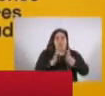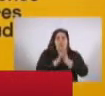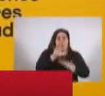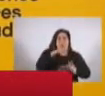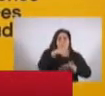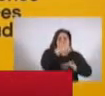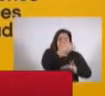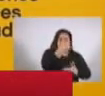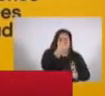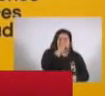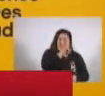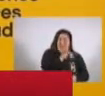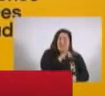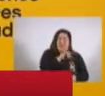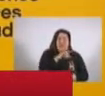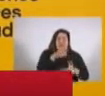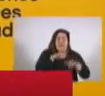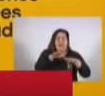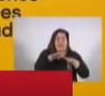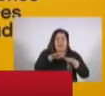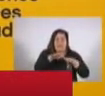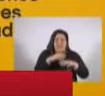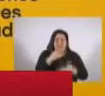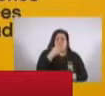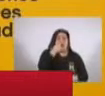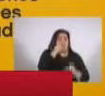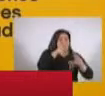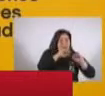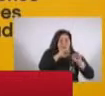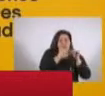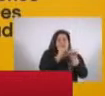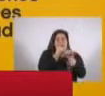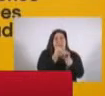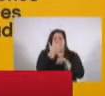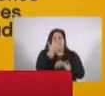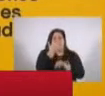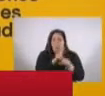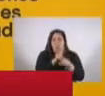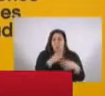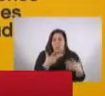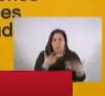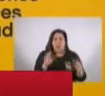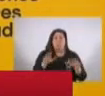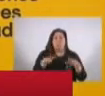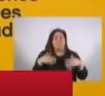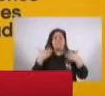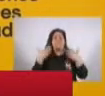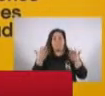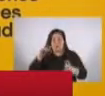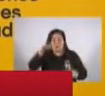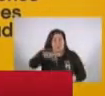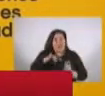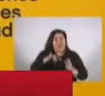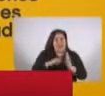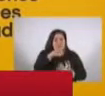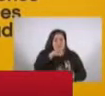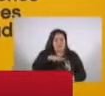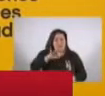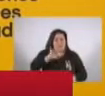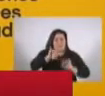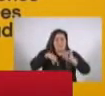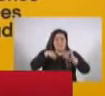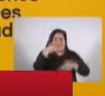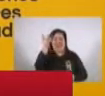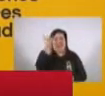tema, también va a recibir ese subsidio, queda como crédito fiscal, pero subsidian absolutamente a todos. todos. A ver, es doble, es cierto lo que